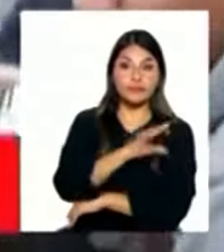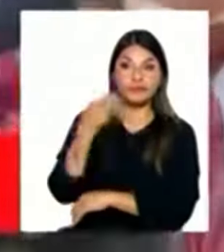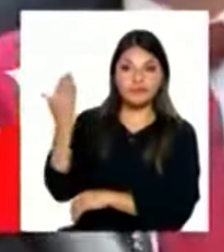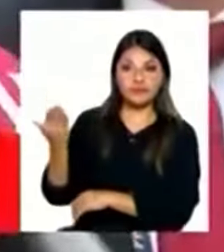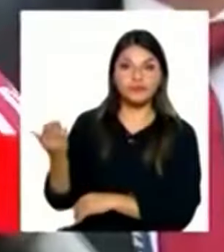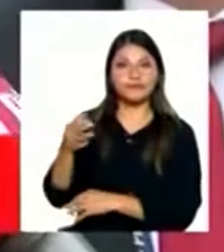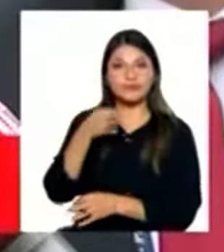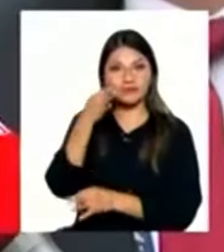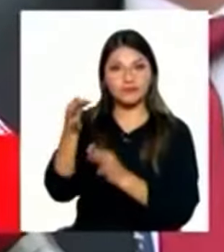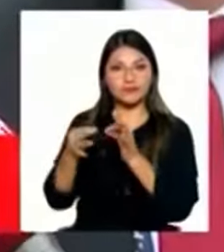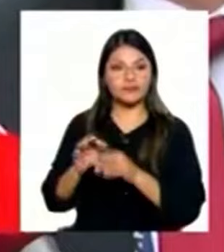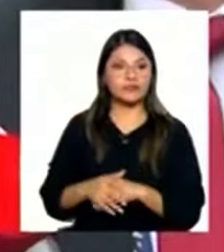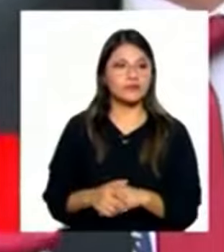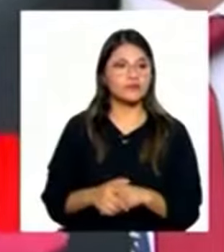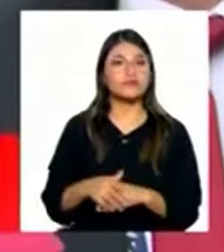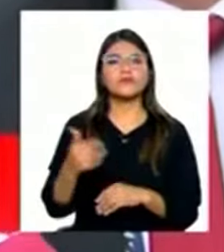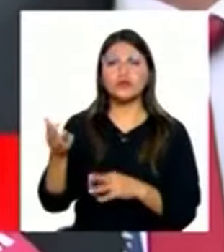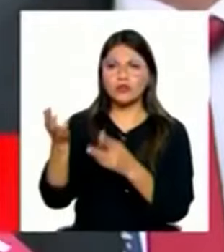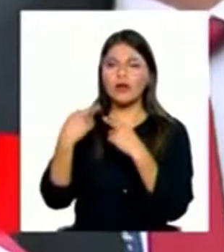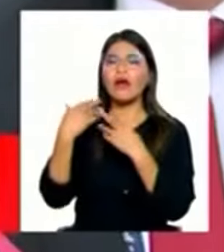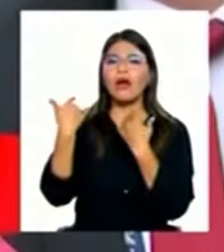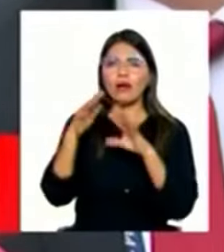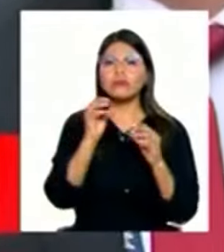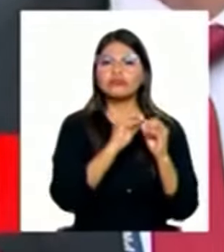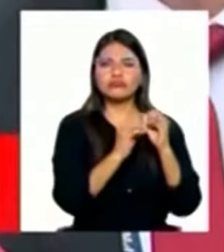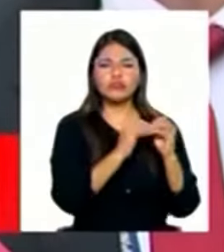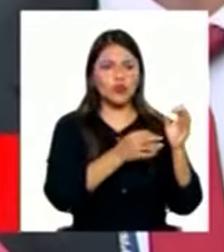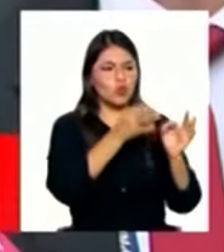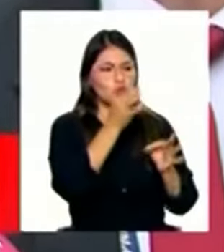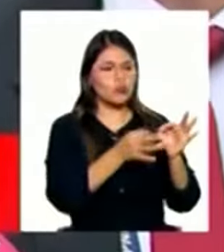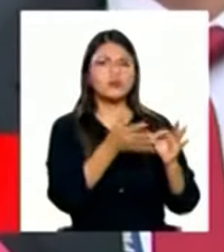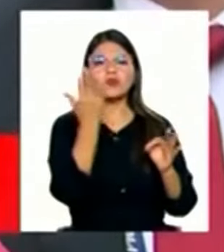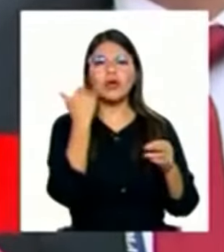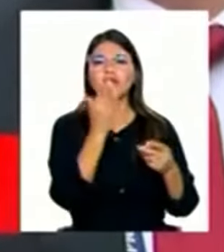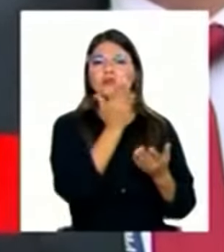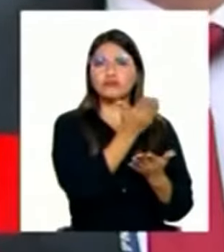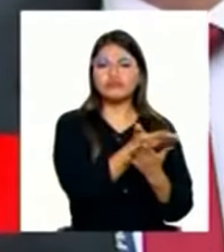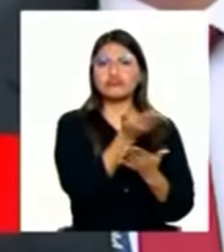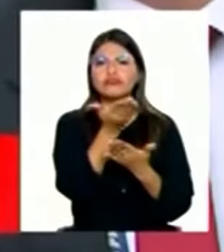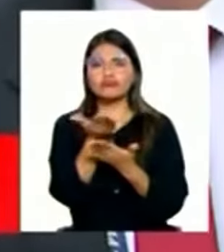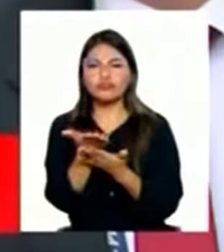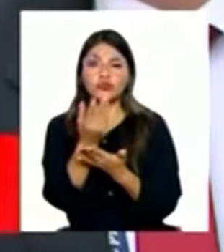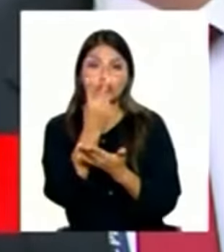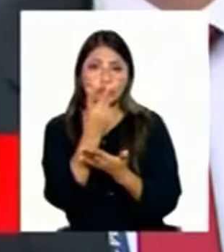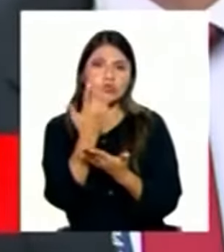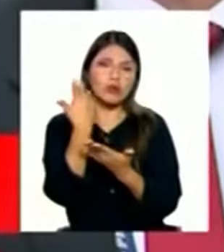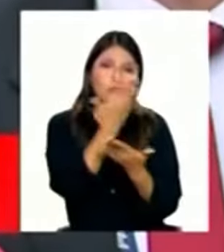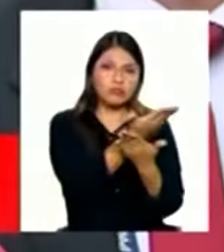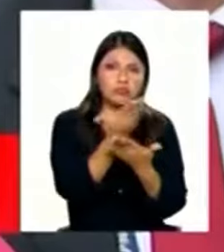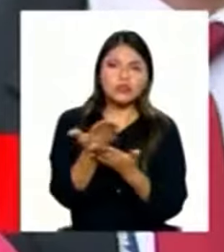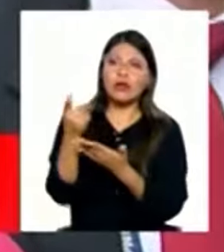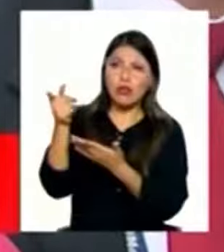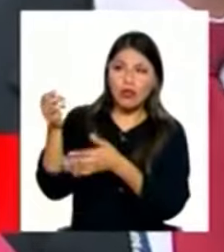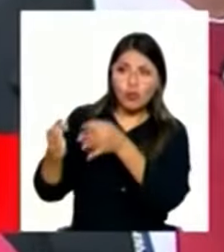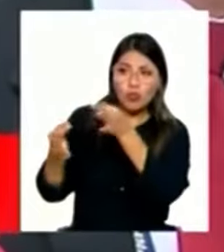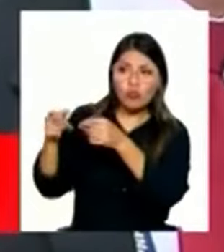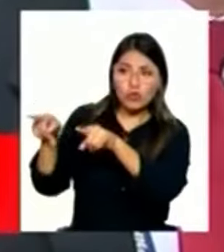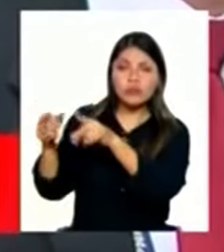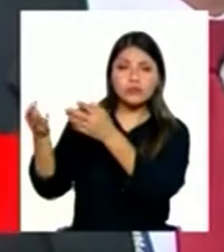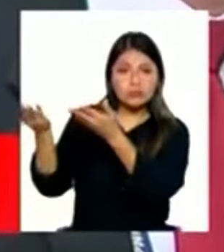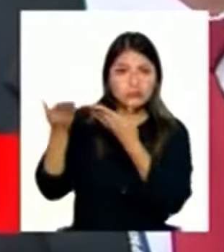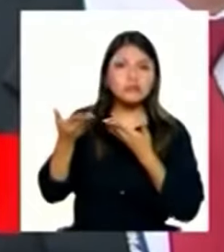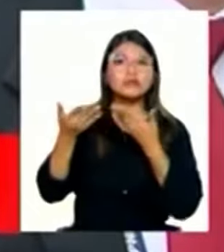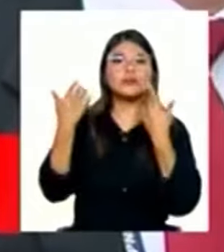respondió. Bueno, eso ya ha sido resuelto por el Poder Judicial en dos instancias. Y en las dos instancias los señores jueces han señalado de